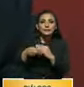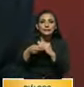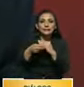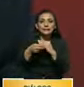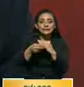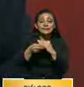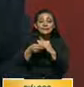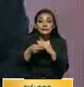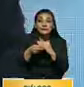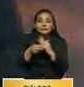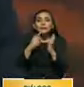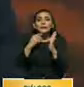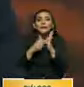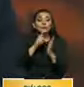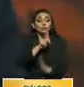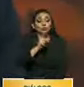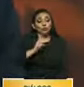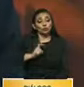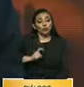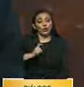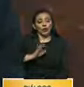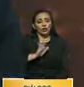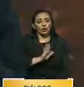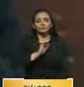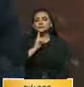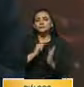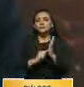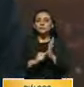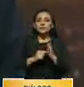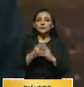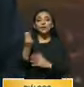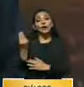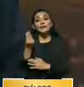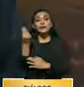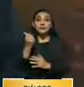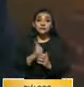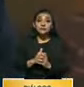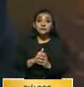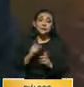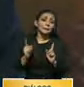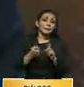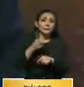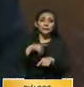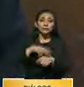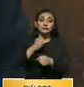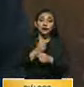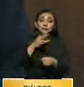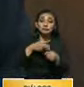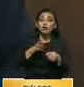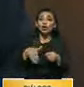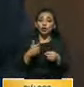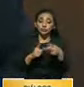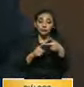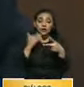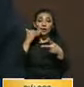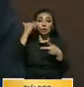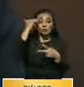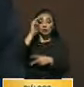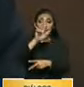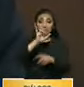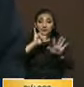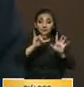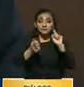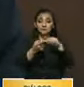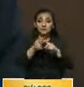cuando sea en el salario de los segmentos, como por ejemplo en los jóvenes en mi primer empleo. Los adultos de 36 a